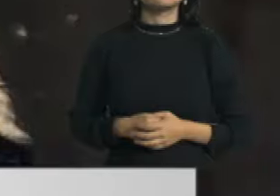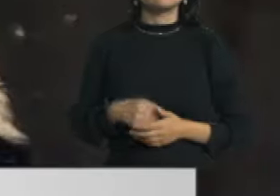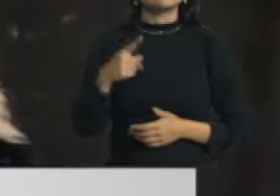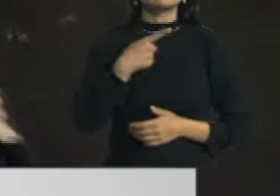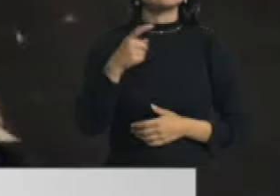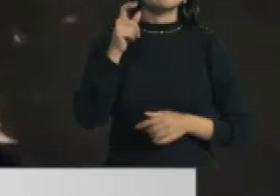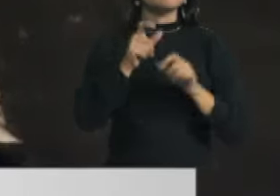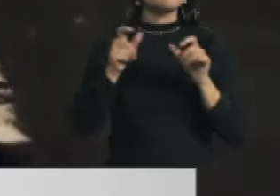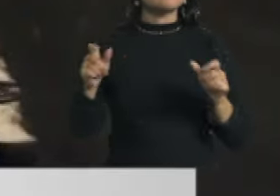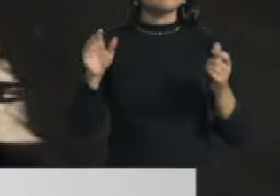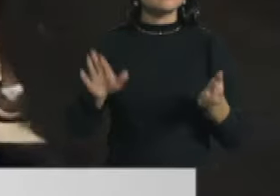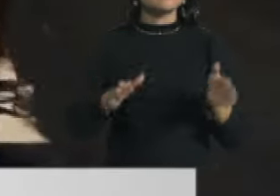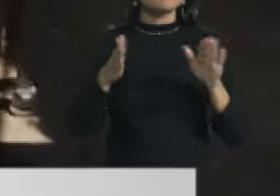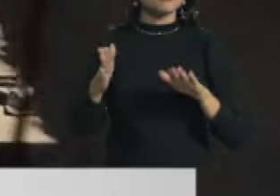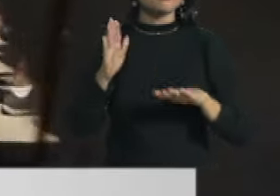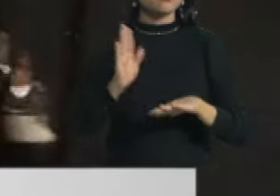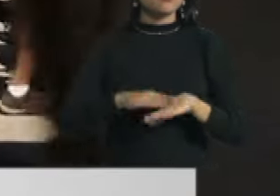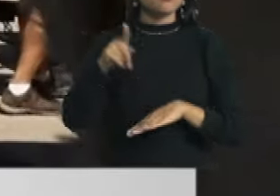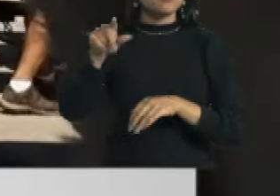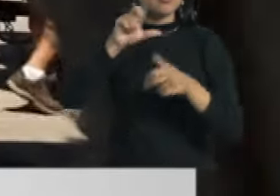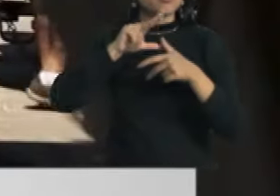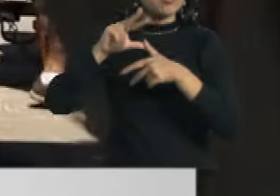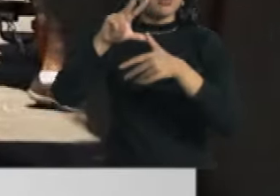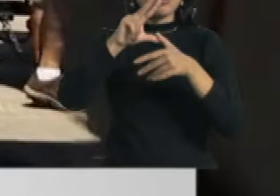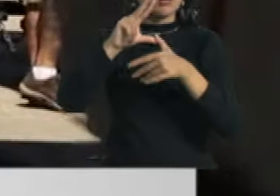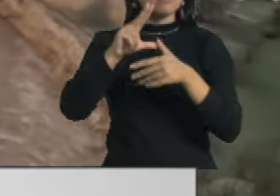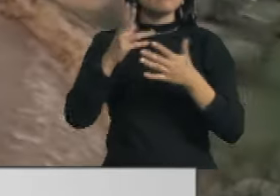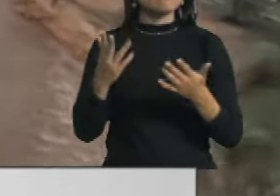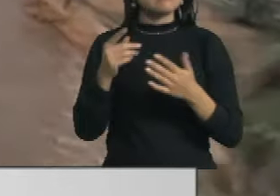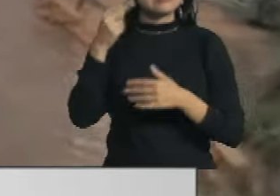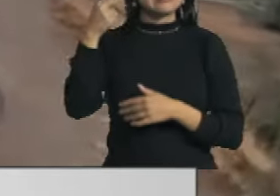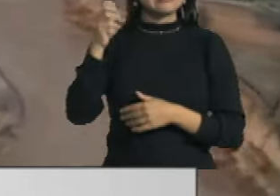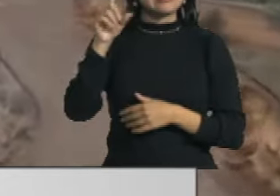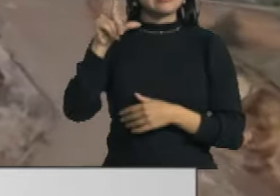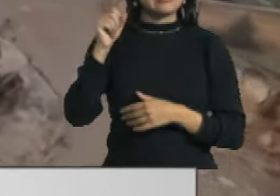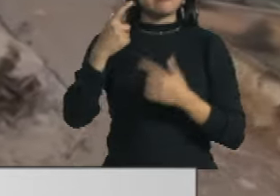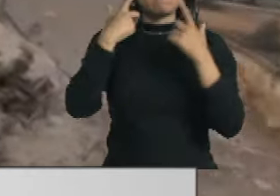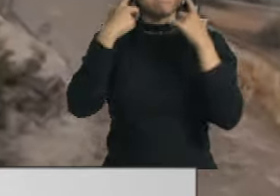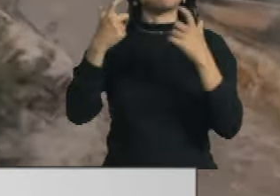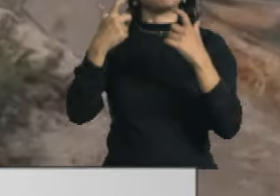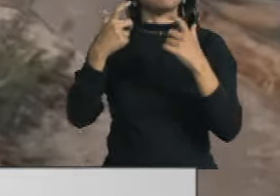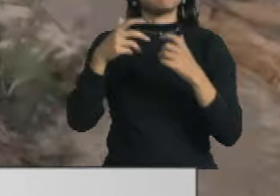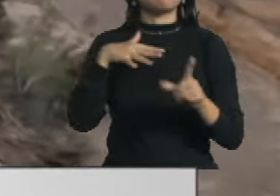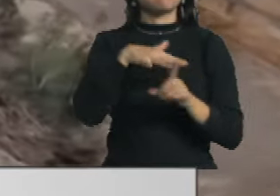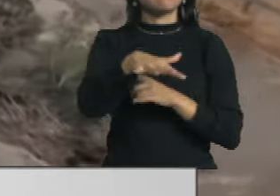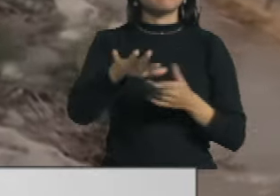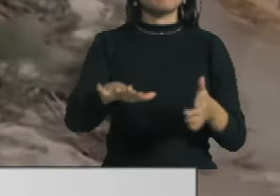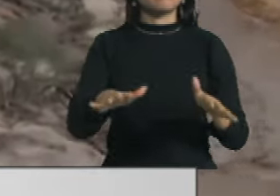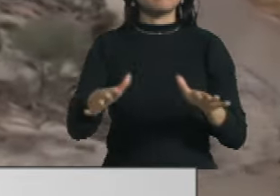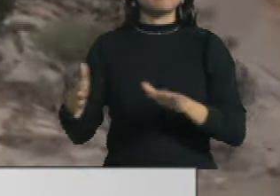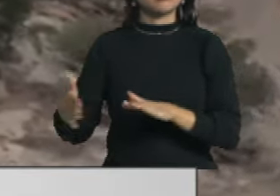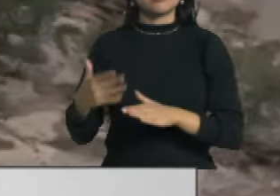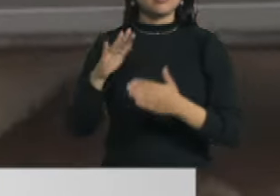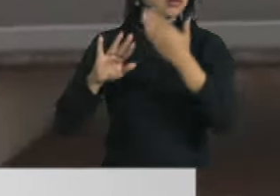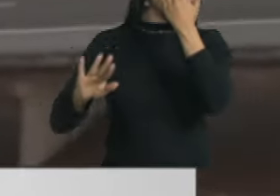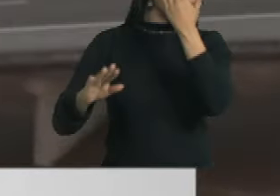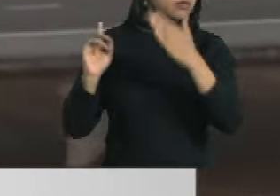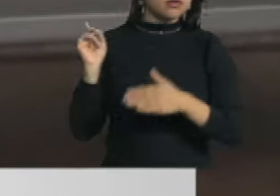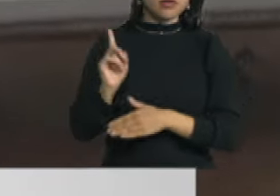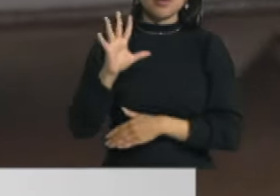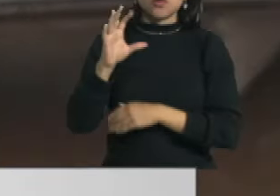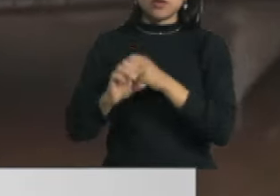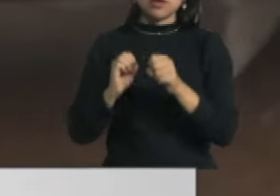100 personas han muerto en estos estados, lo que convierte a Helene en uno de los huracanes más mortíferos en los últimos 50 años.